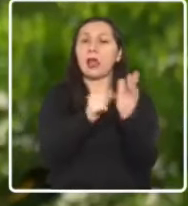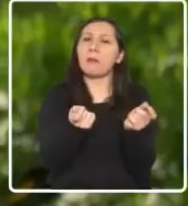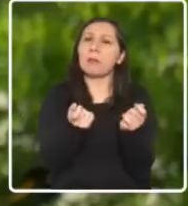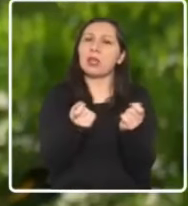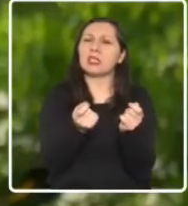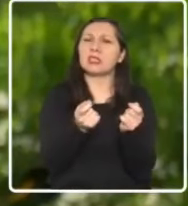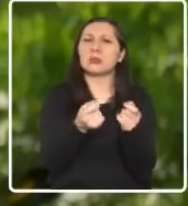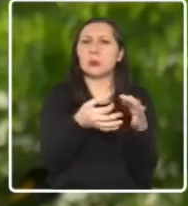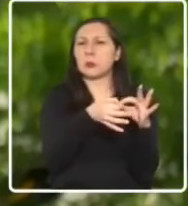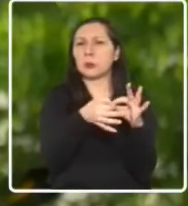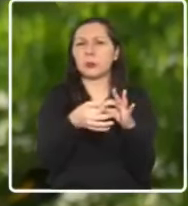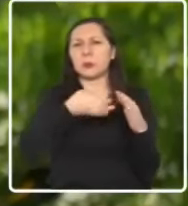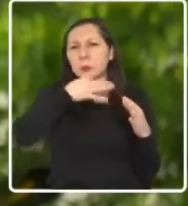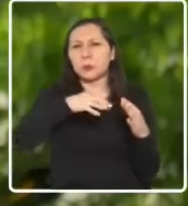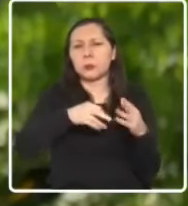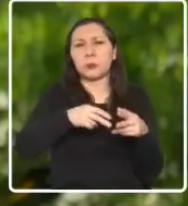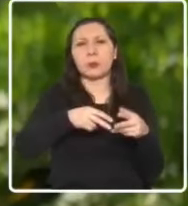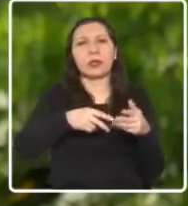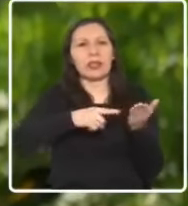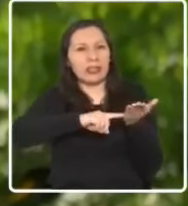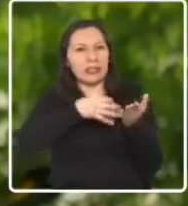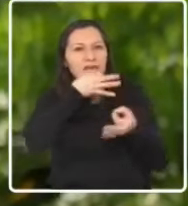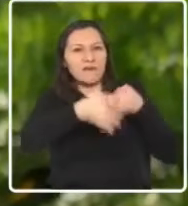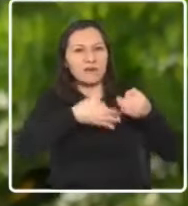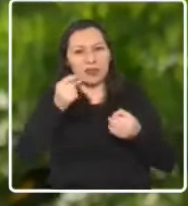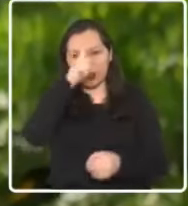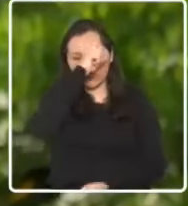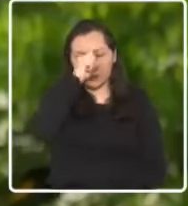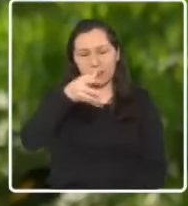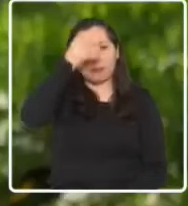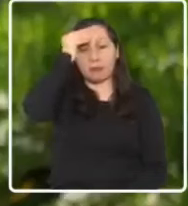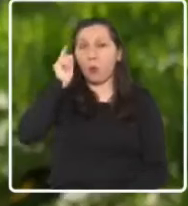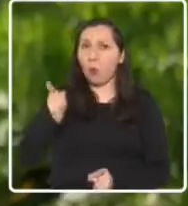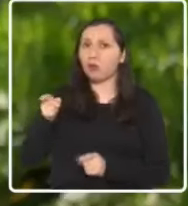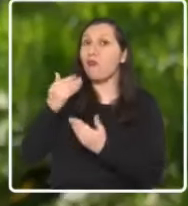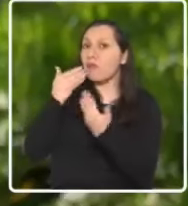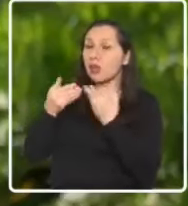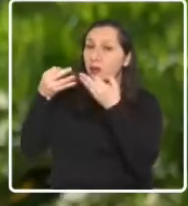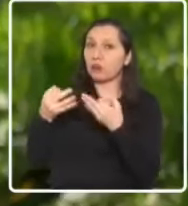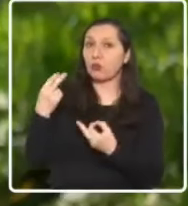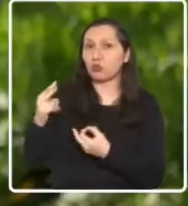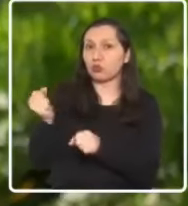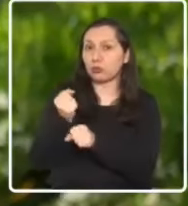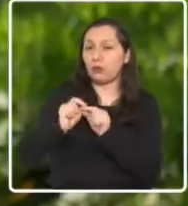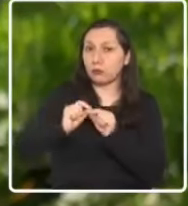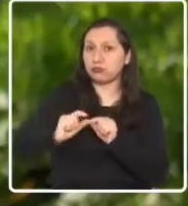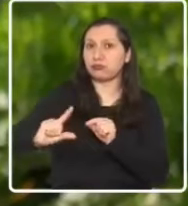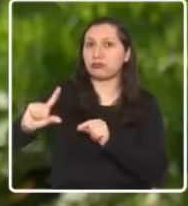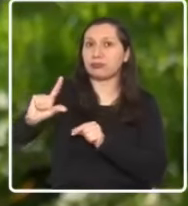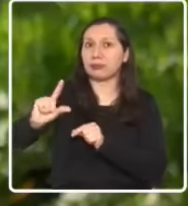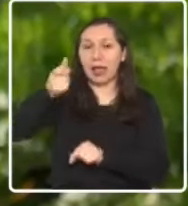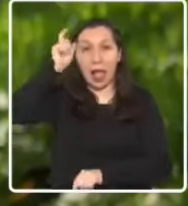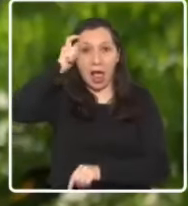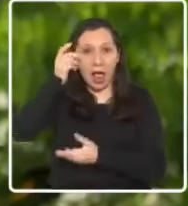tan técnica, tan difícil de aprender, te va a beneficiar concretamente en tu emprendimiento